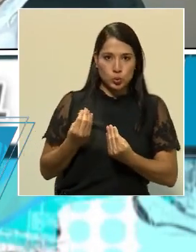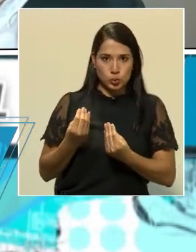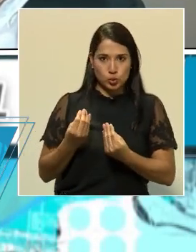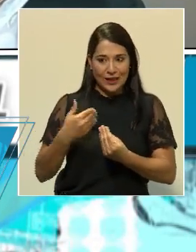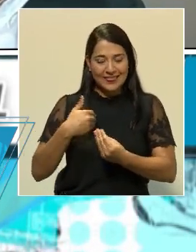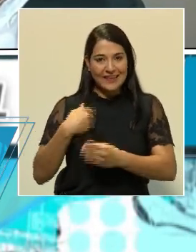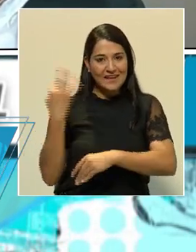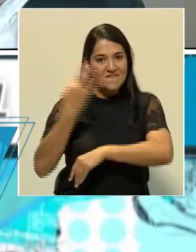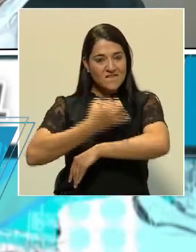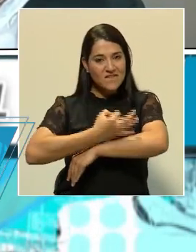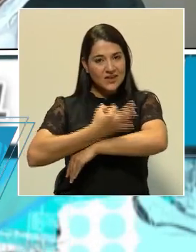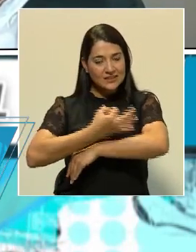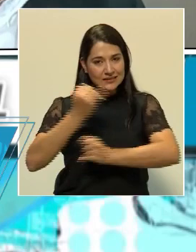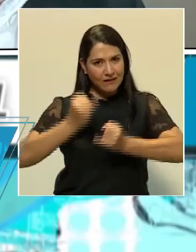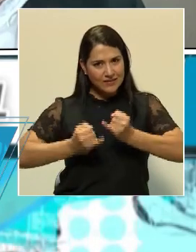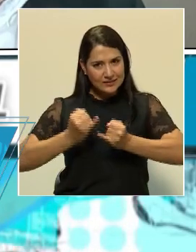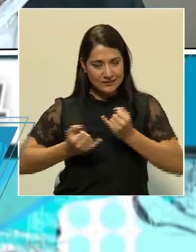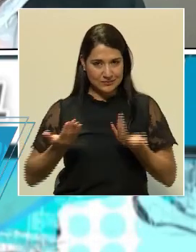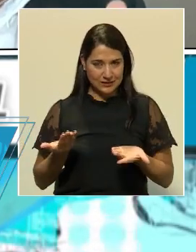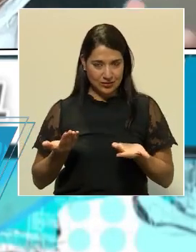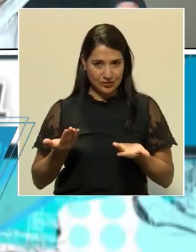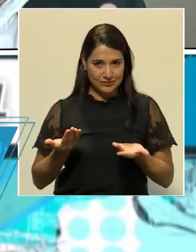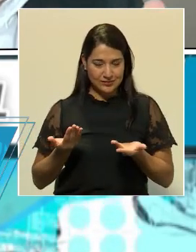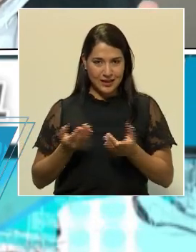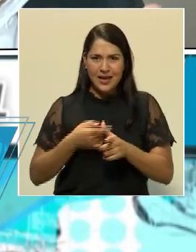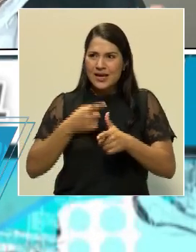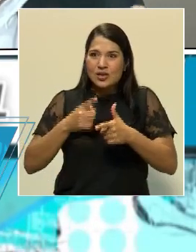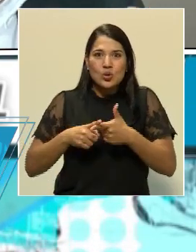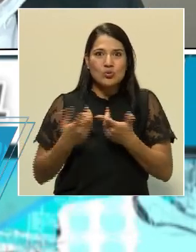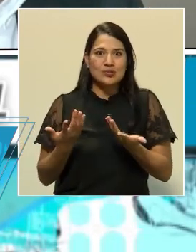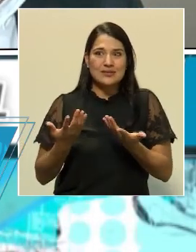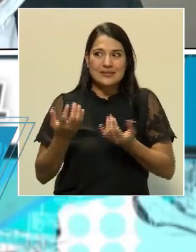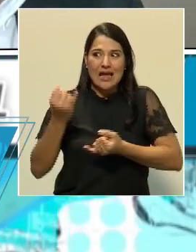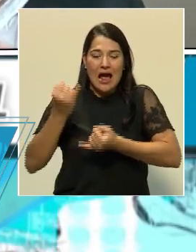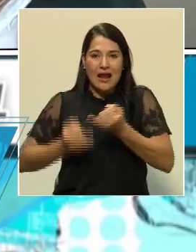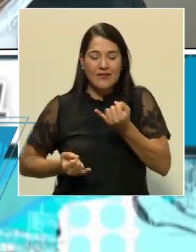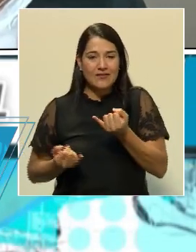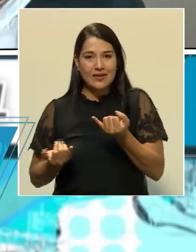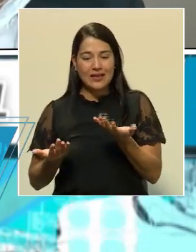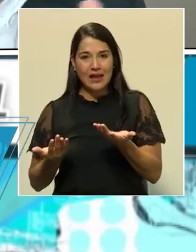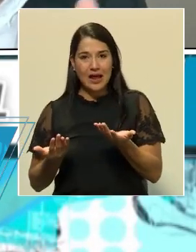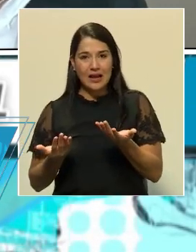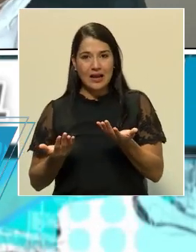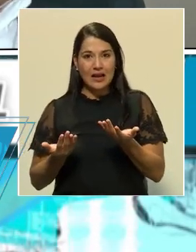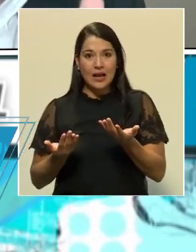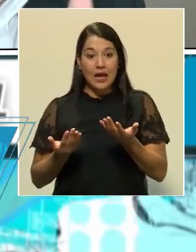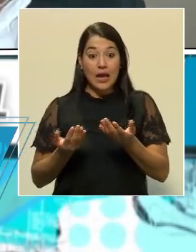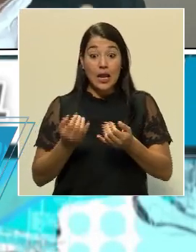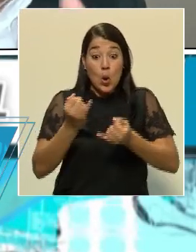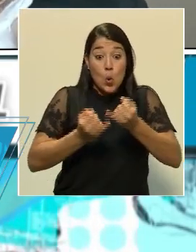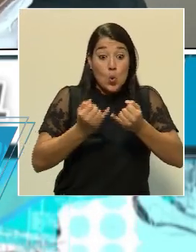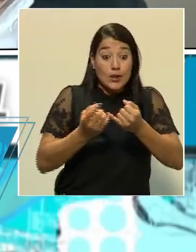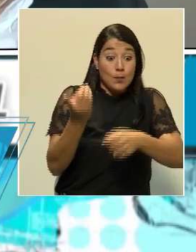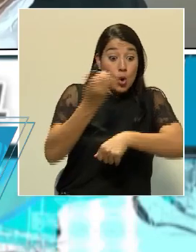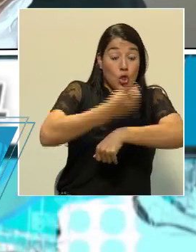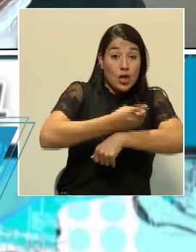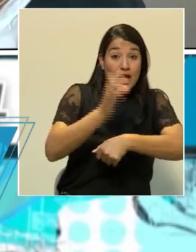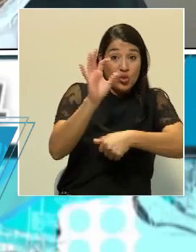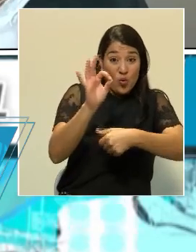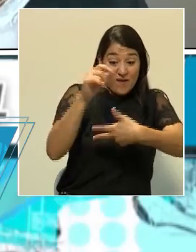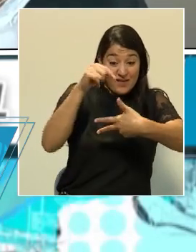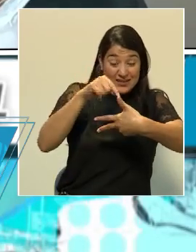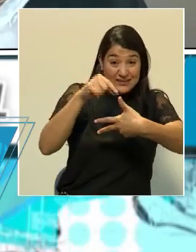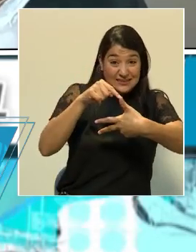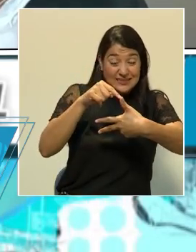¿verdad? Y entonces, pues los desperdicios al final del momento, del día 9, que es el día que nos van a